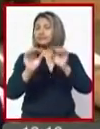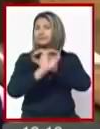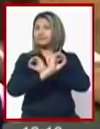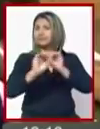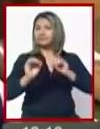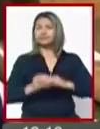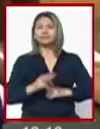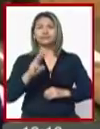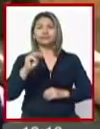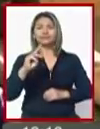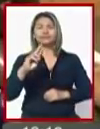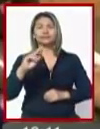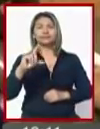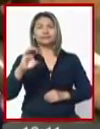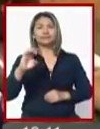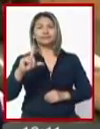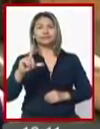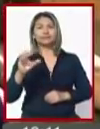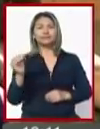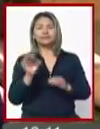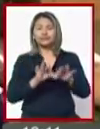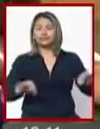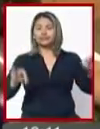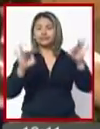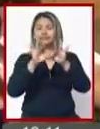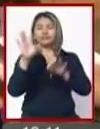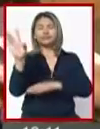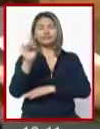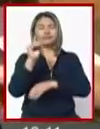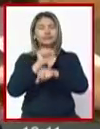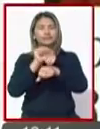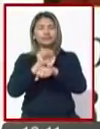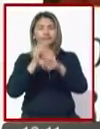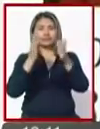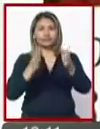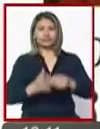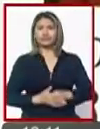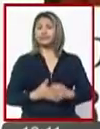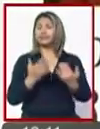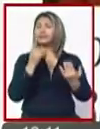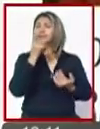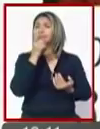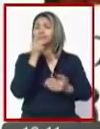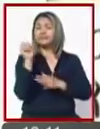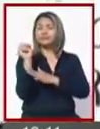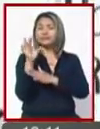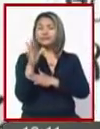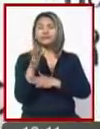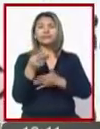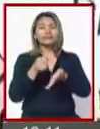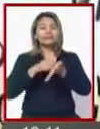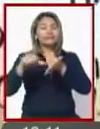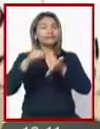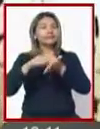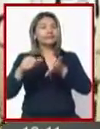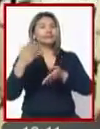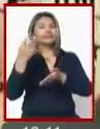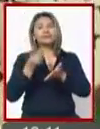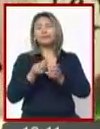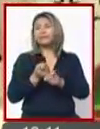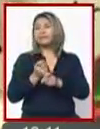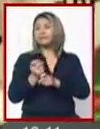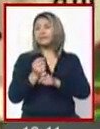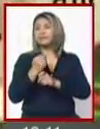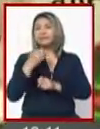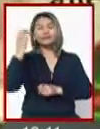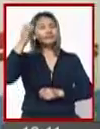Santa Cruz, que eso era lo más importante para Bolivia y para los trabajadores. Ahora, ¿quién será quien les pueda resarcir los daños? Ellos dicen